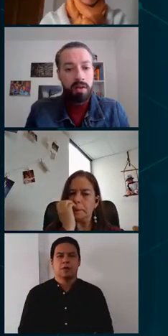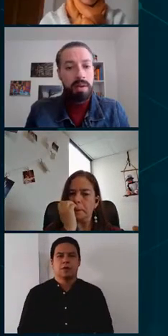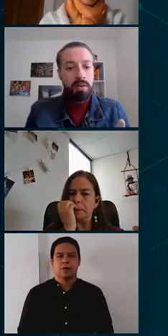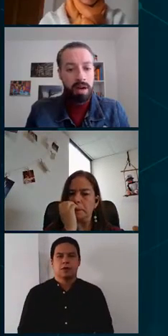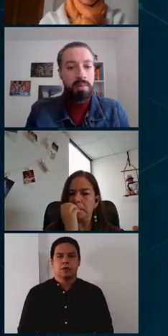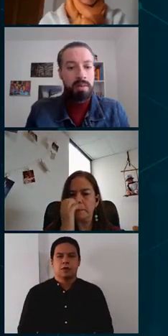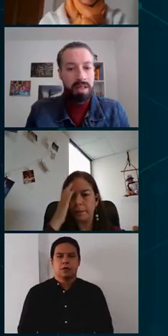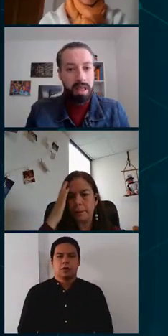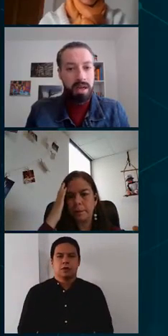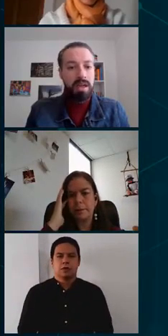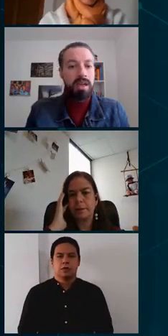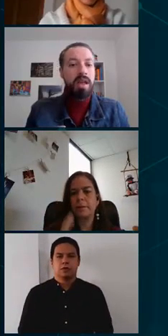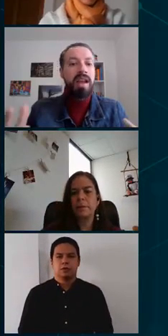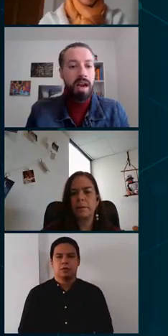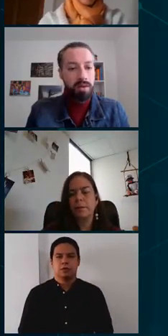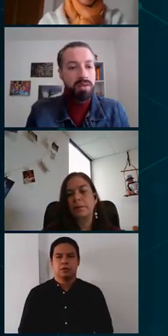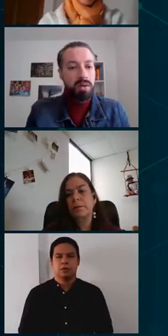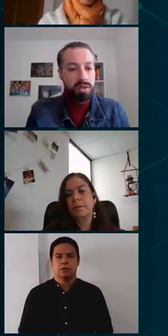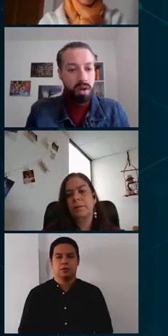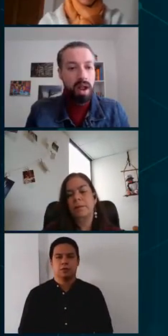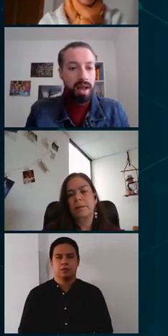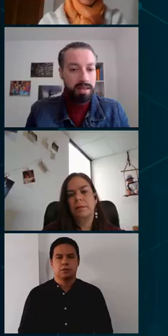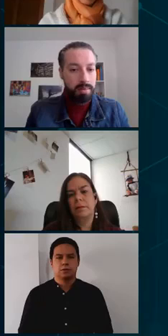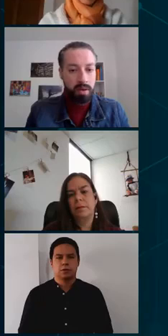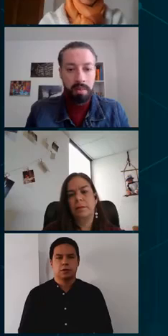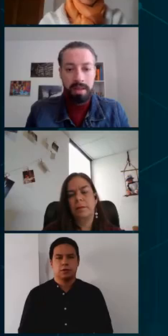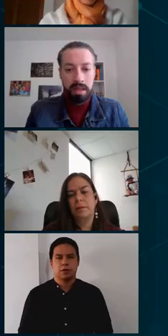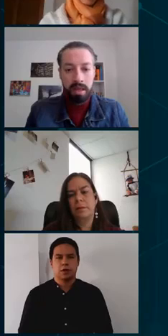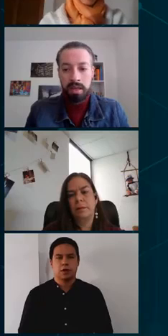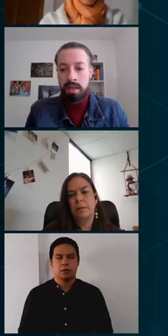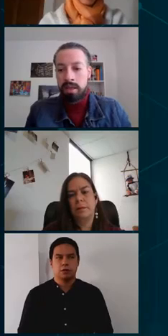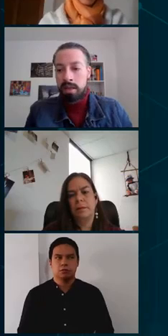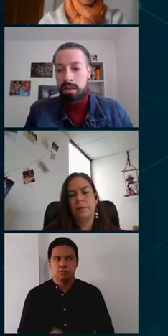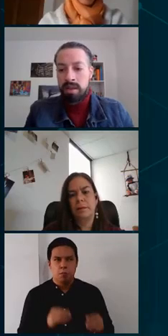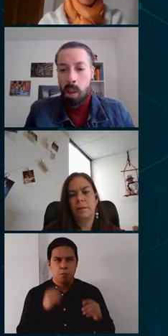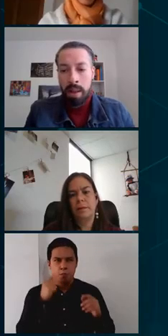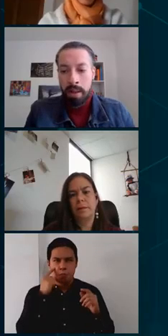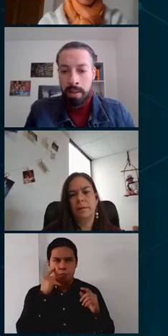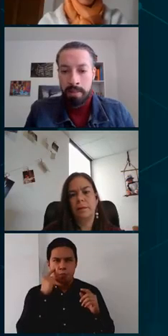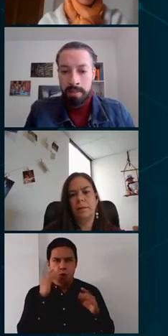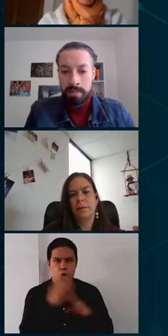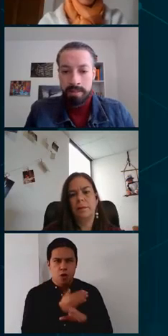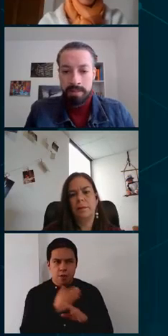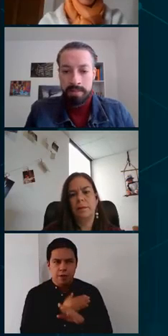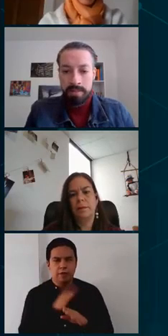que de alguna forma nos van a permitir generar una solución a esta problemática.